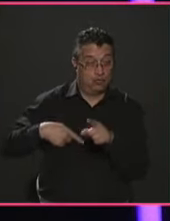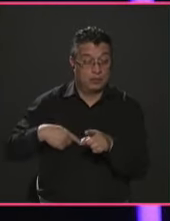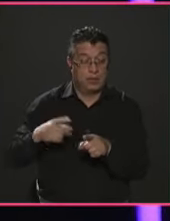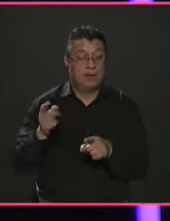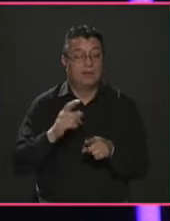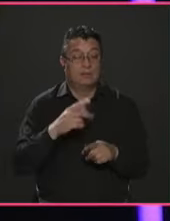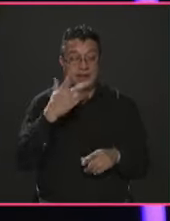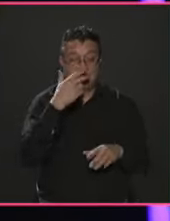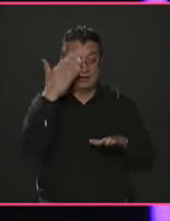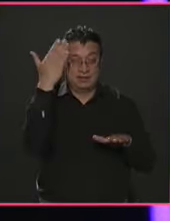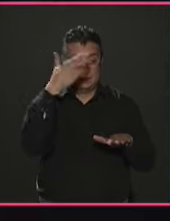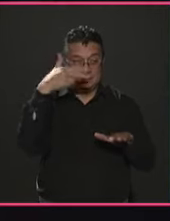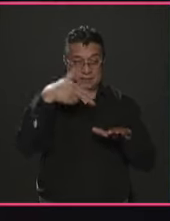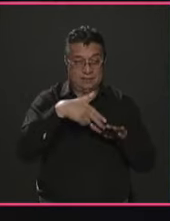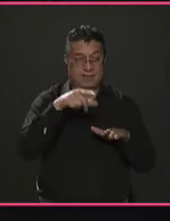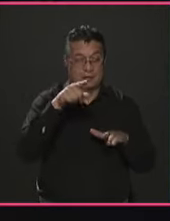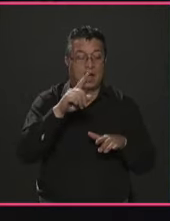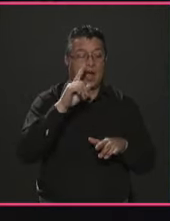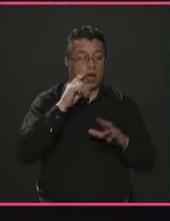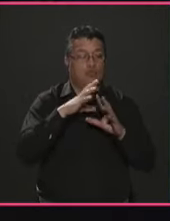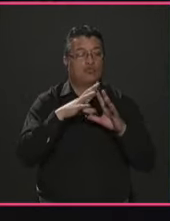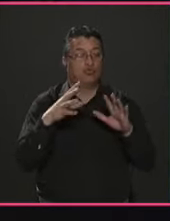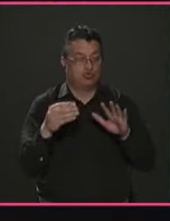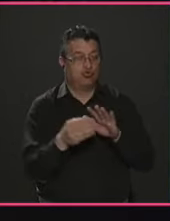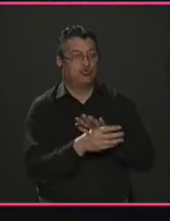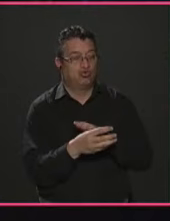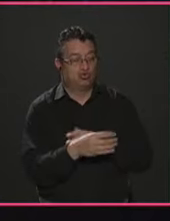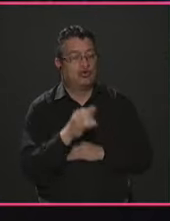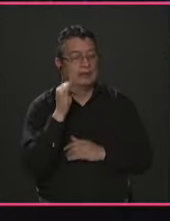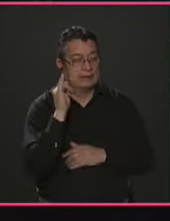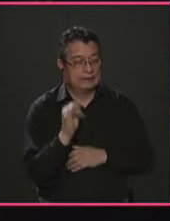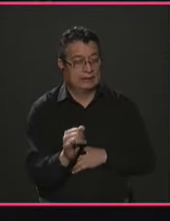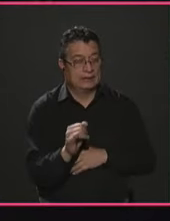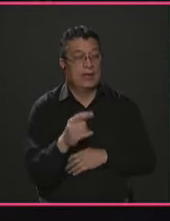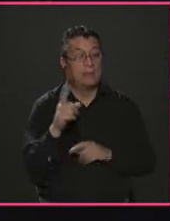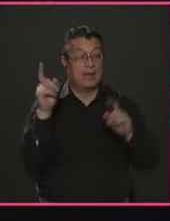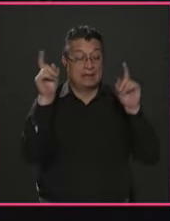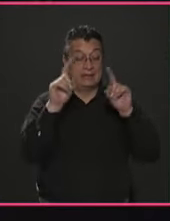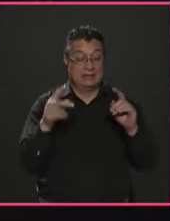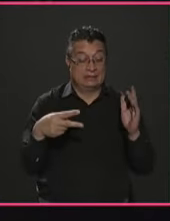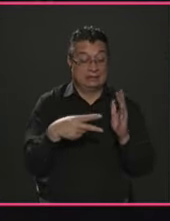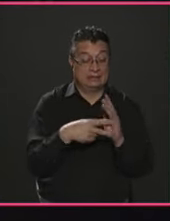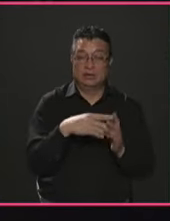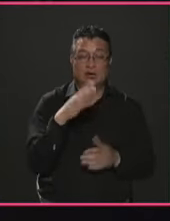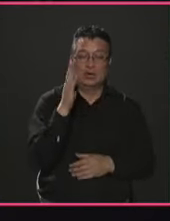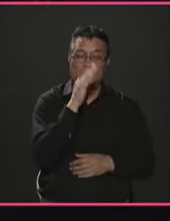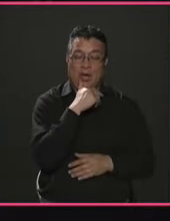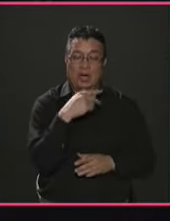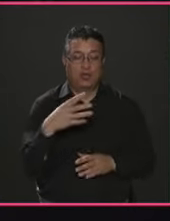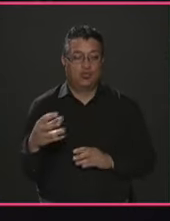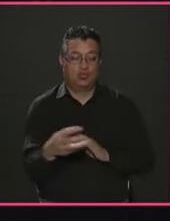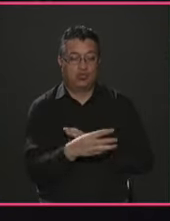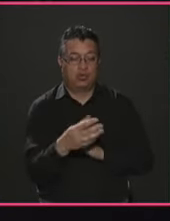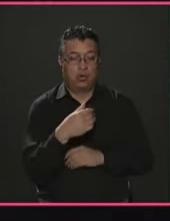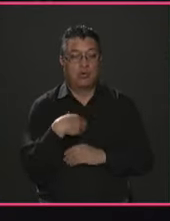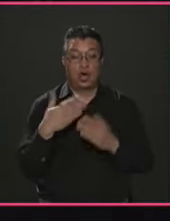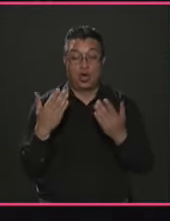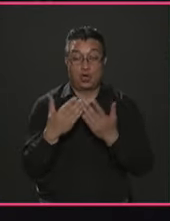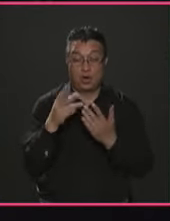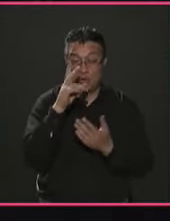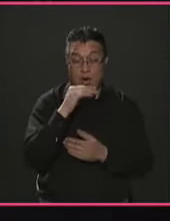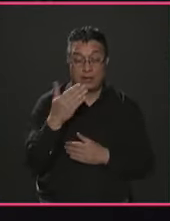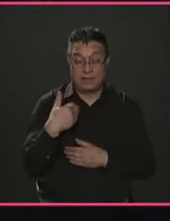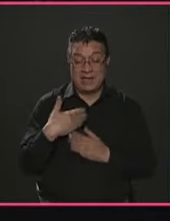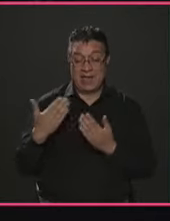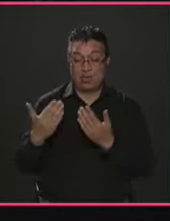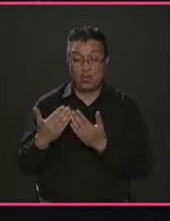diésel lo de petróleo tenemos muchas emisiones pero en el eléctrico no tenemos y podemos usarlo como lo usaron mi estudiante por ejemplo